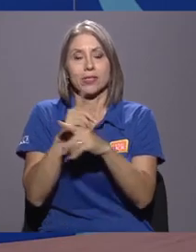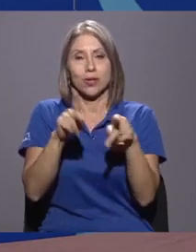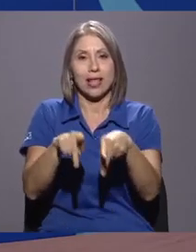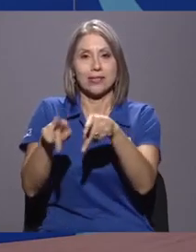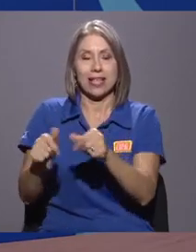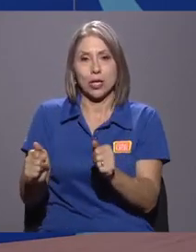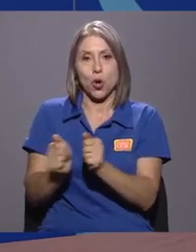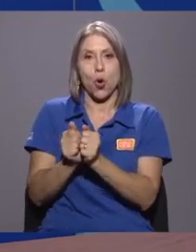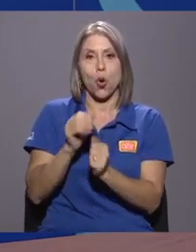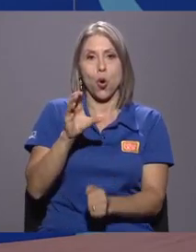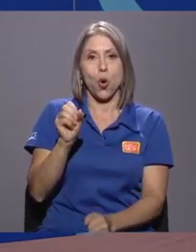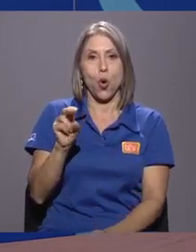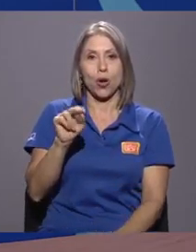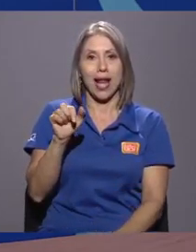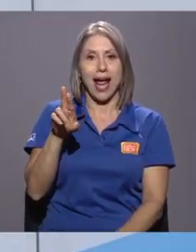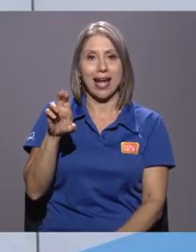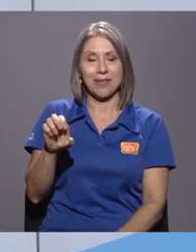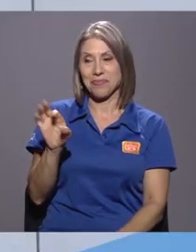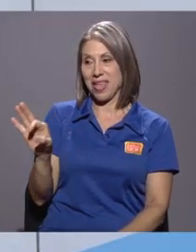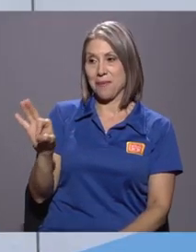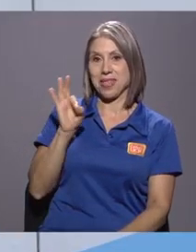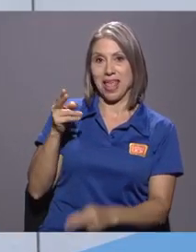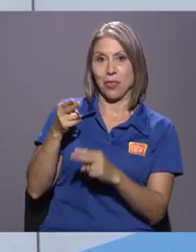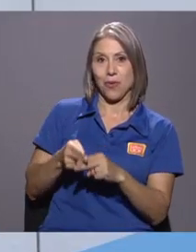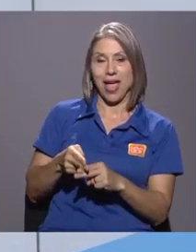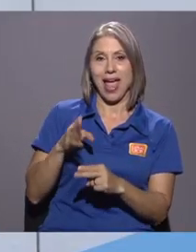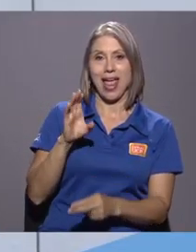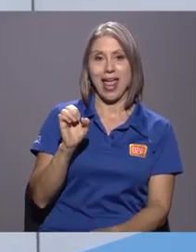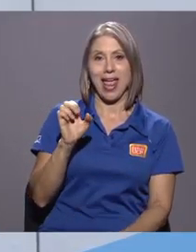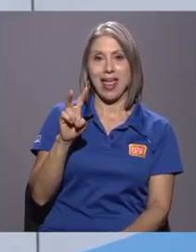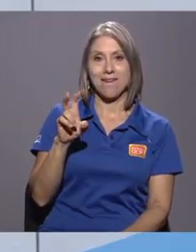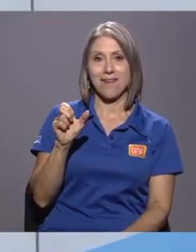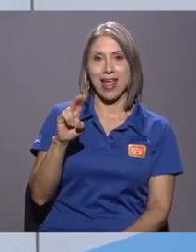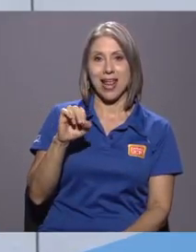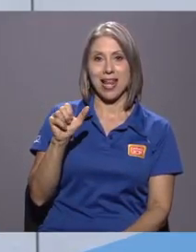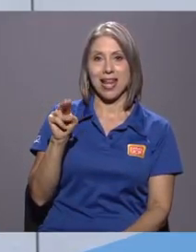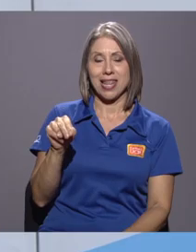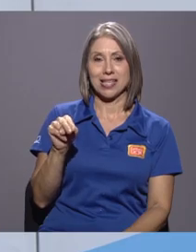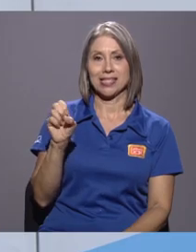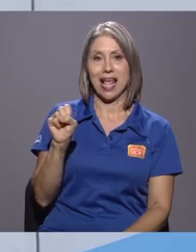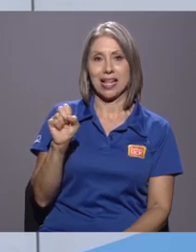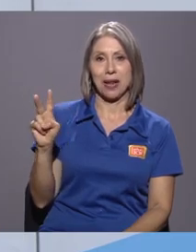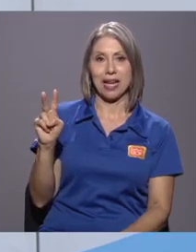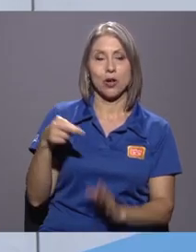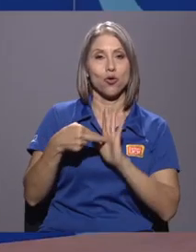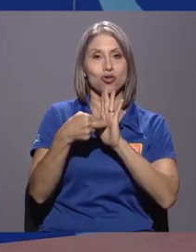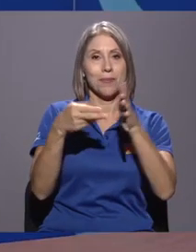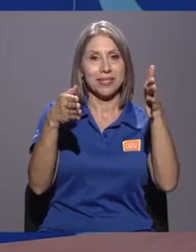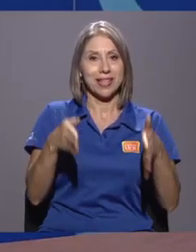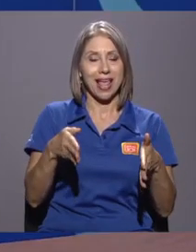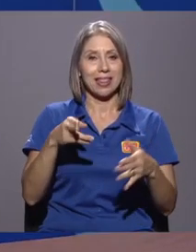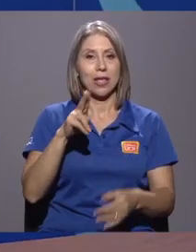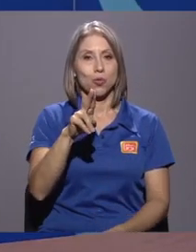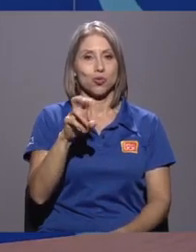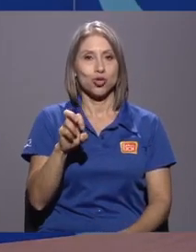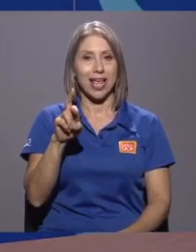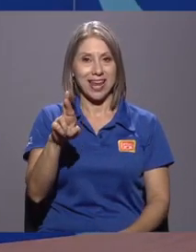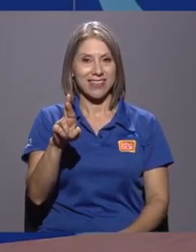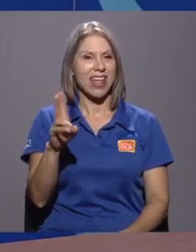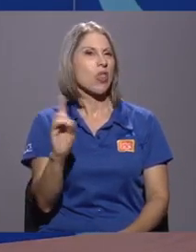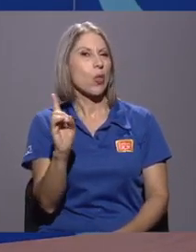conar y para ello he invitado a evelyn salas valerio precisamente quien es la representante de la ugr en la comisión